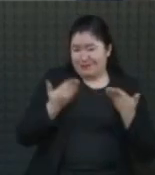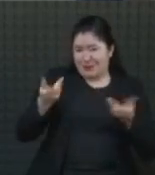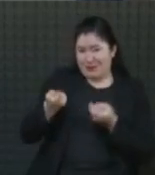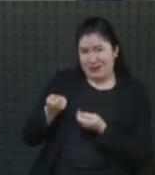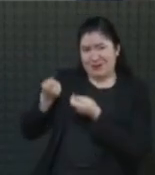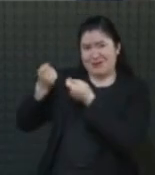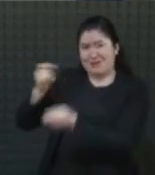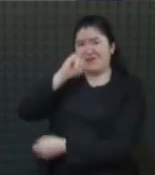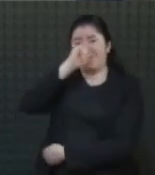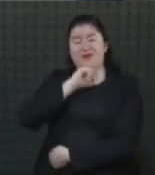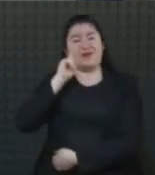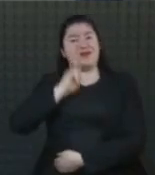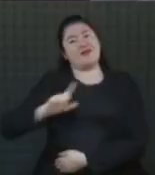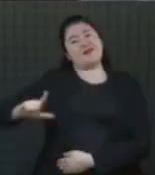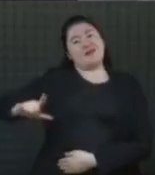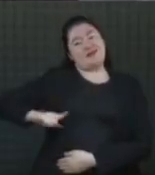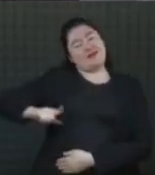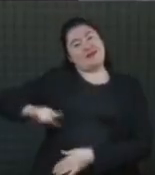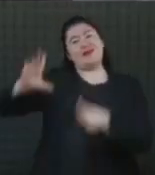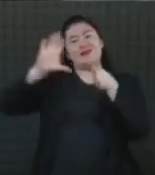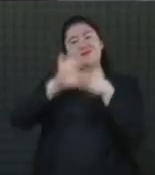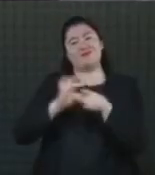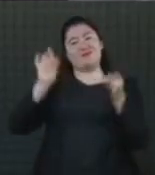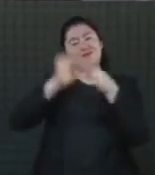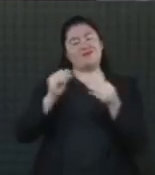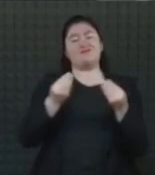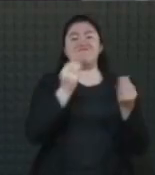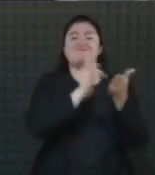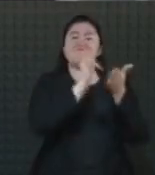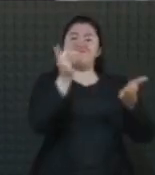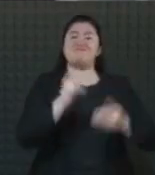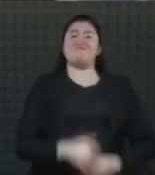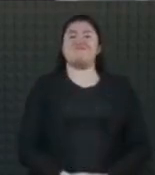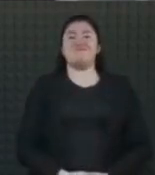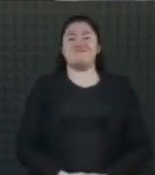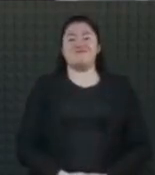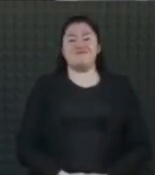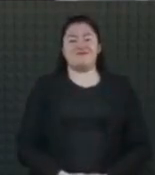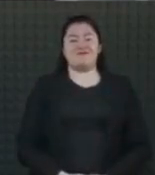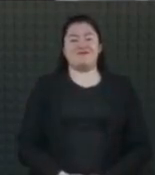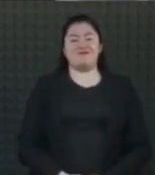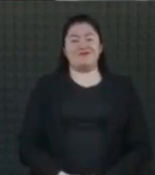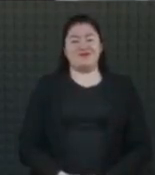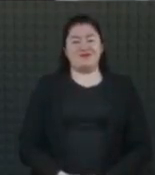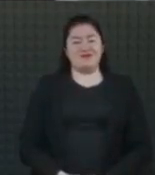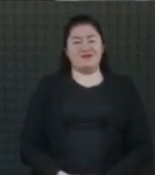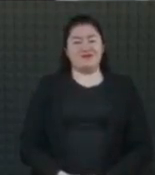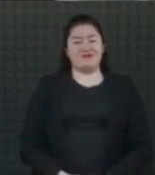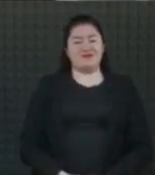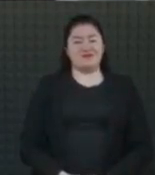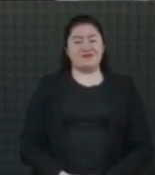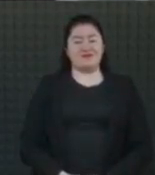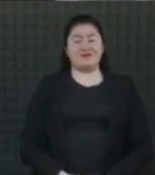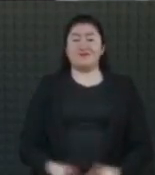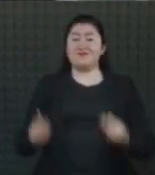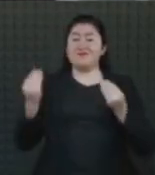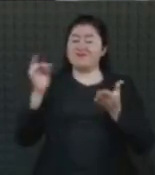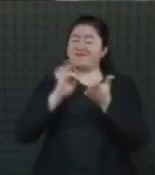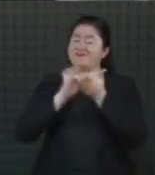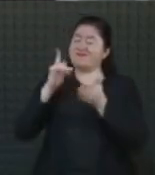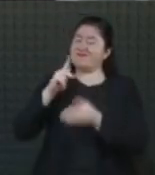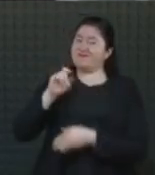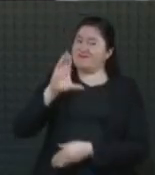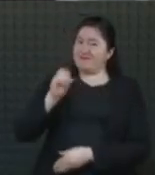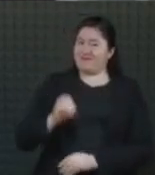tomar la palabra. Muchas gracias. Muchas gracias, Paco.